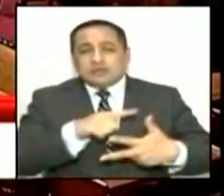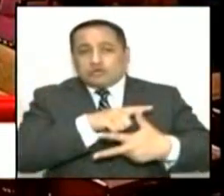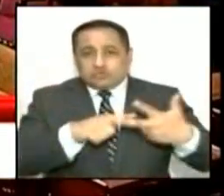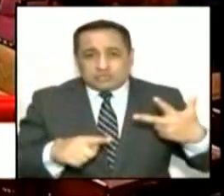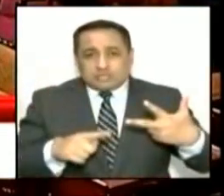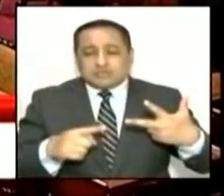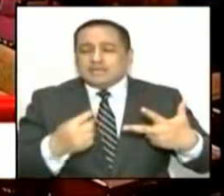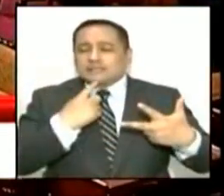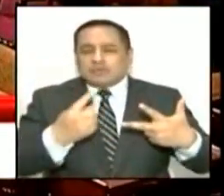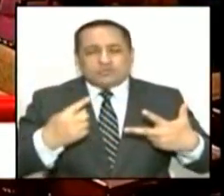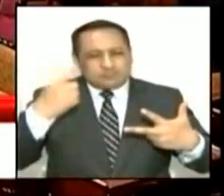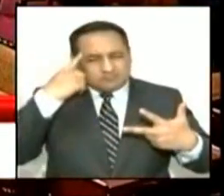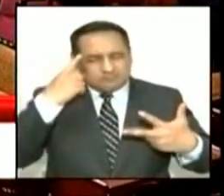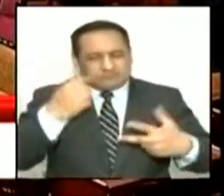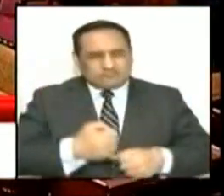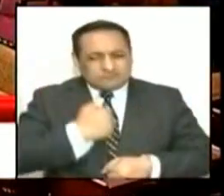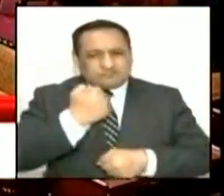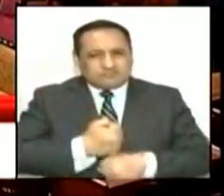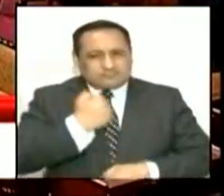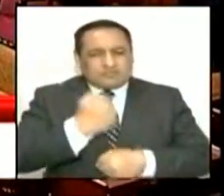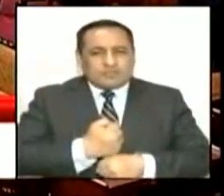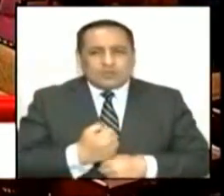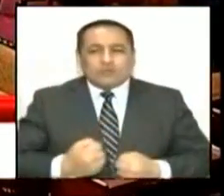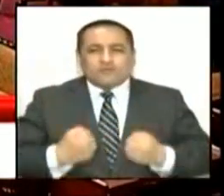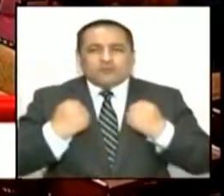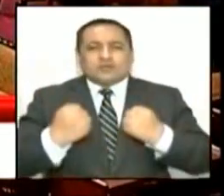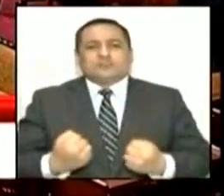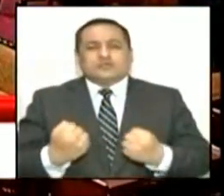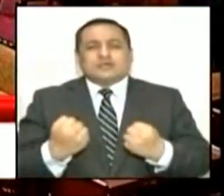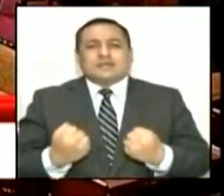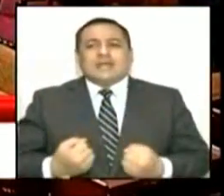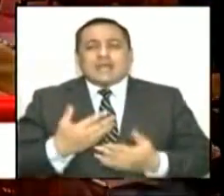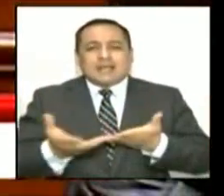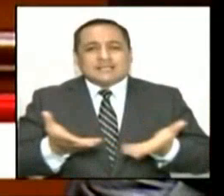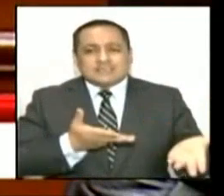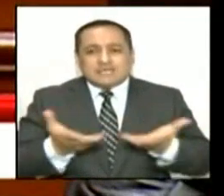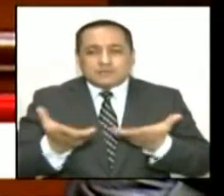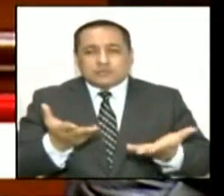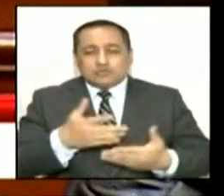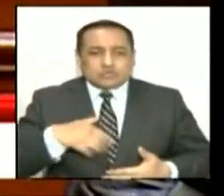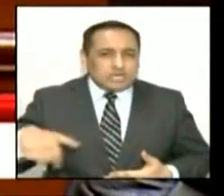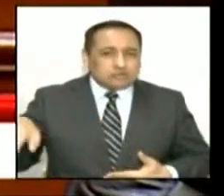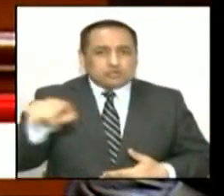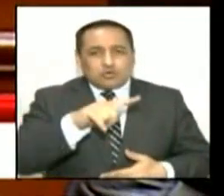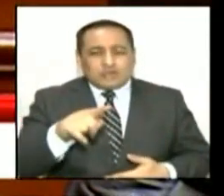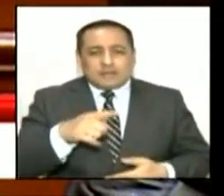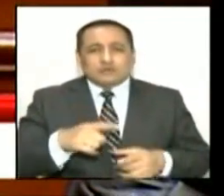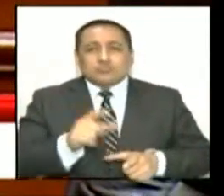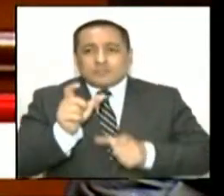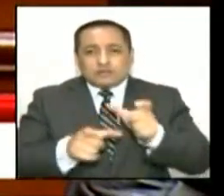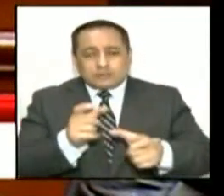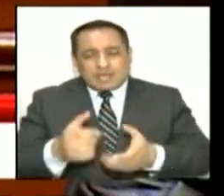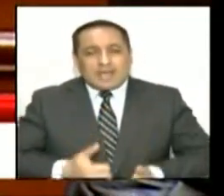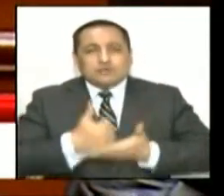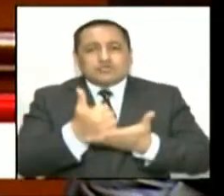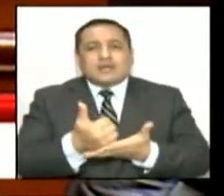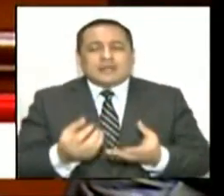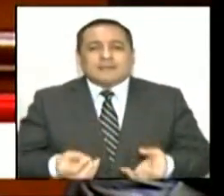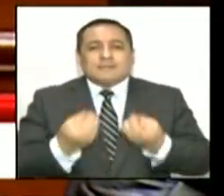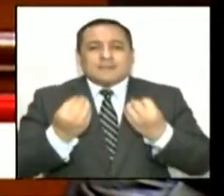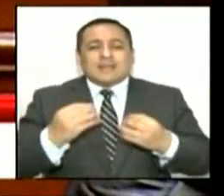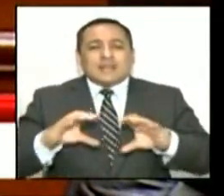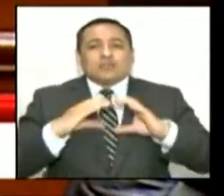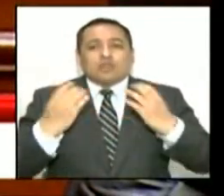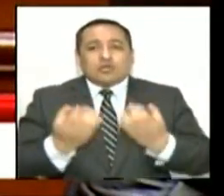estaremos poniendo todo nuestro talento, todo nuestro esfuerzo al servicio de todos ustedes para que el